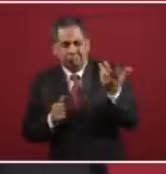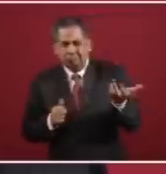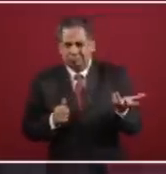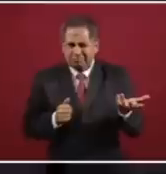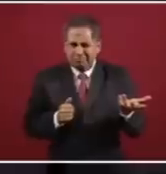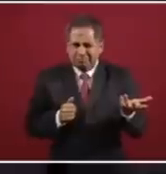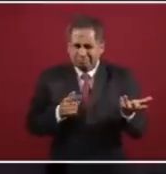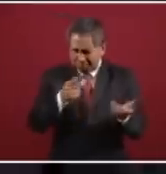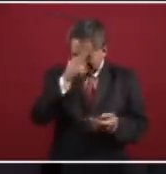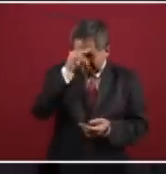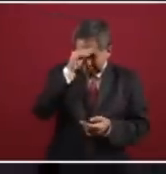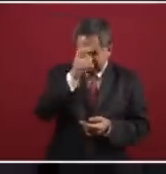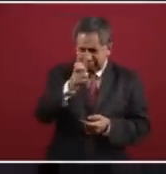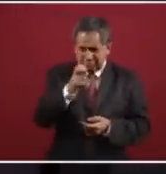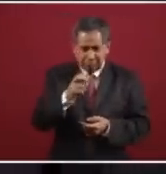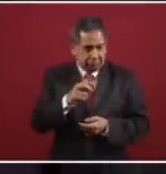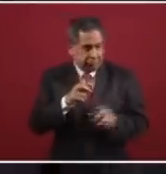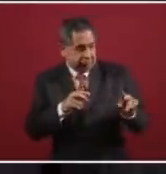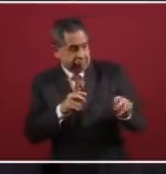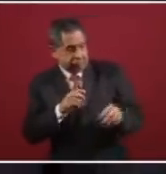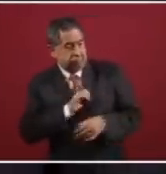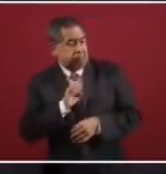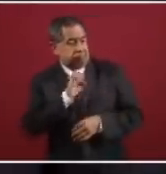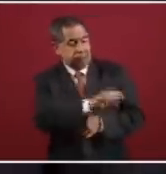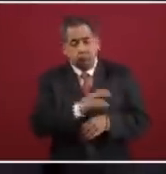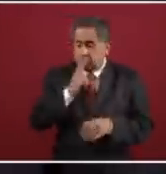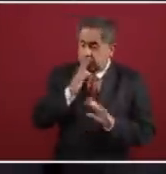es racismo.